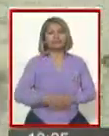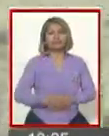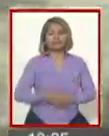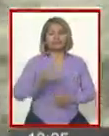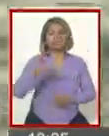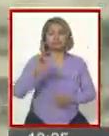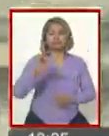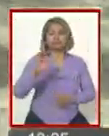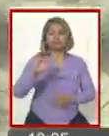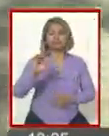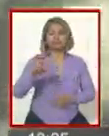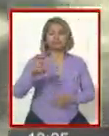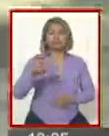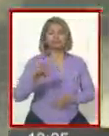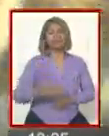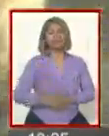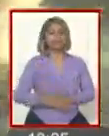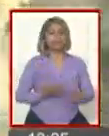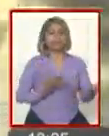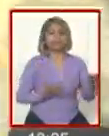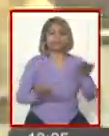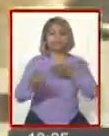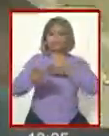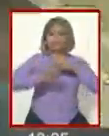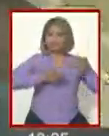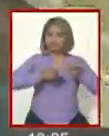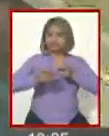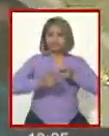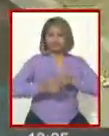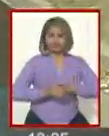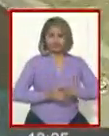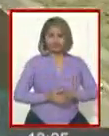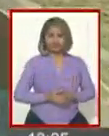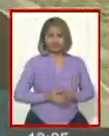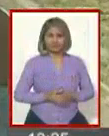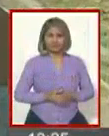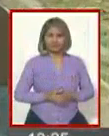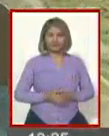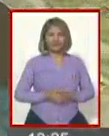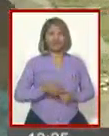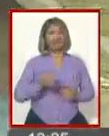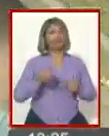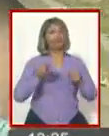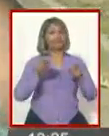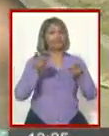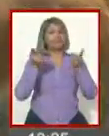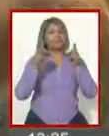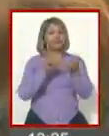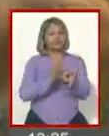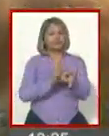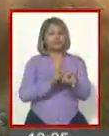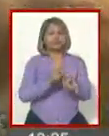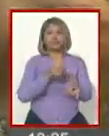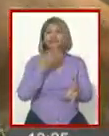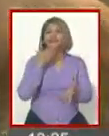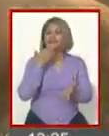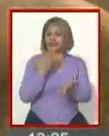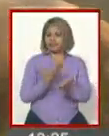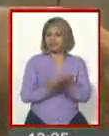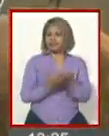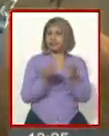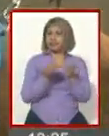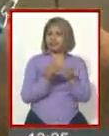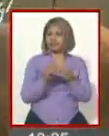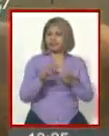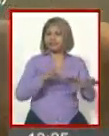raza Cocker. Lo lleva a sus controles, ¿no? Cada tiempo que el veterinario indica, ¿no? Está muy bien, deberían hacer